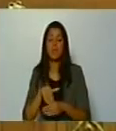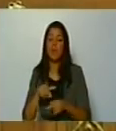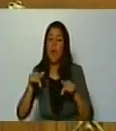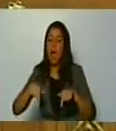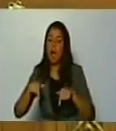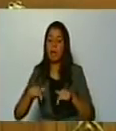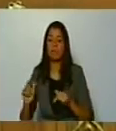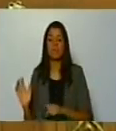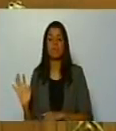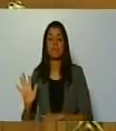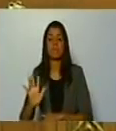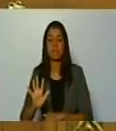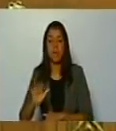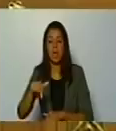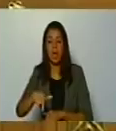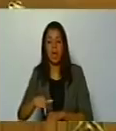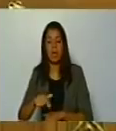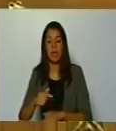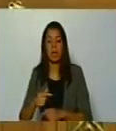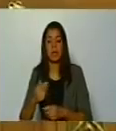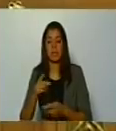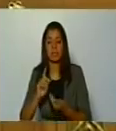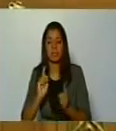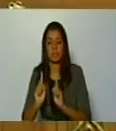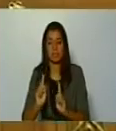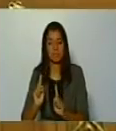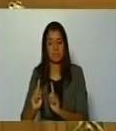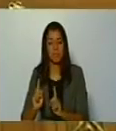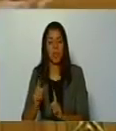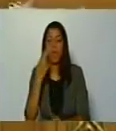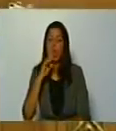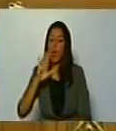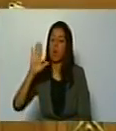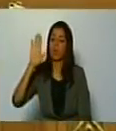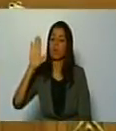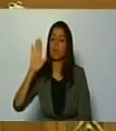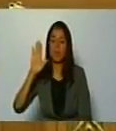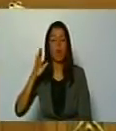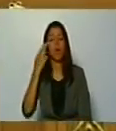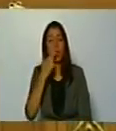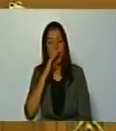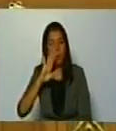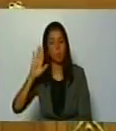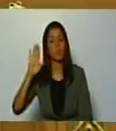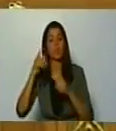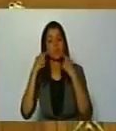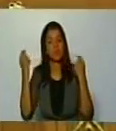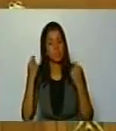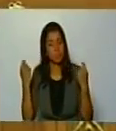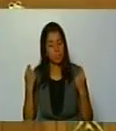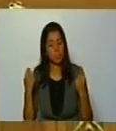juramentaron, hicieron su compromiso con sus electores, etcétera, etcétera.